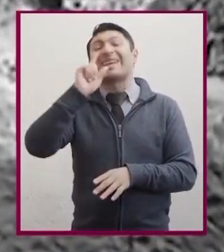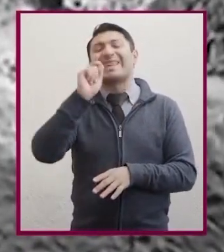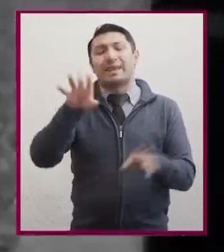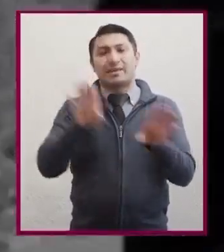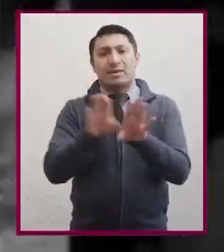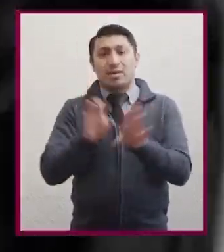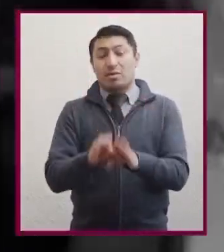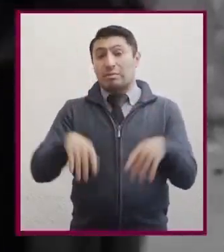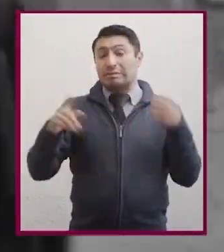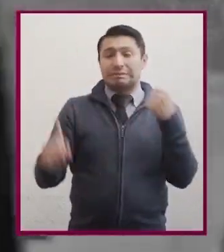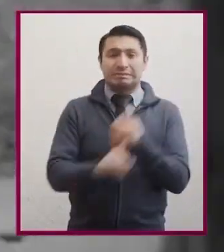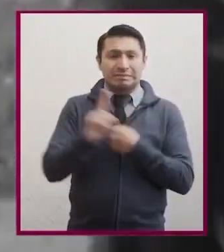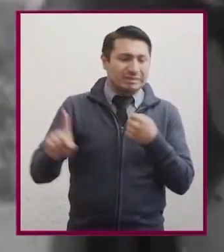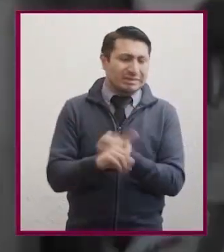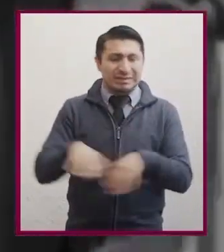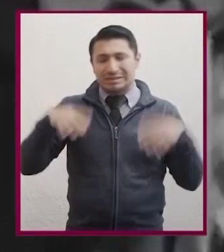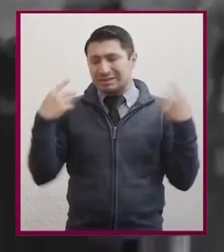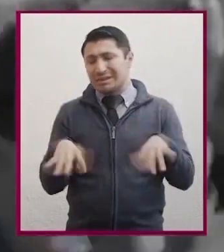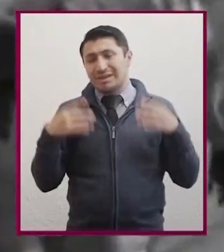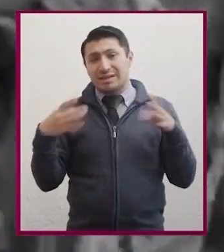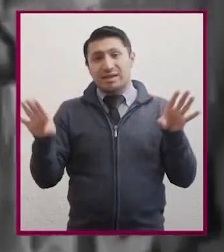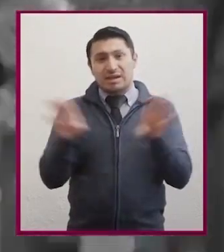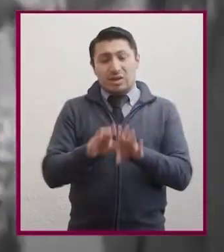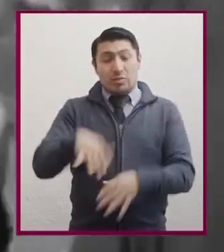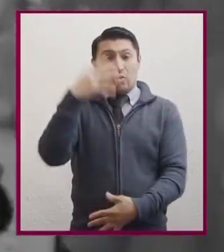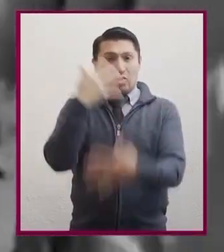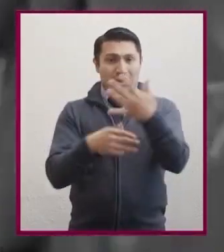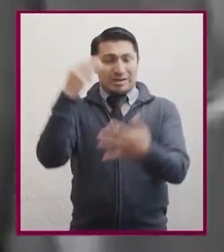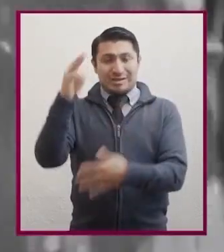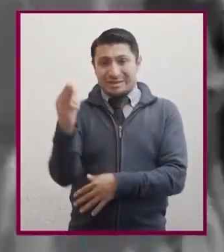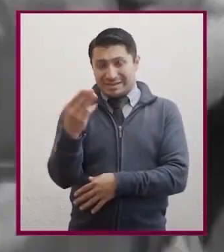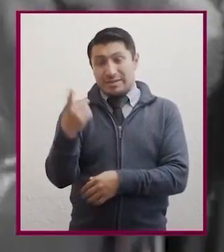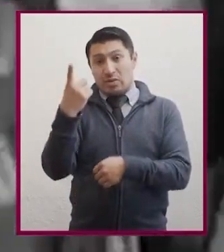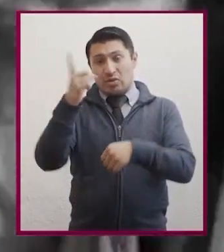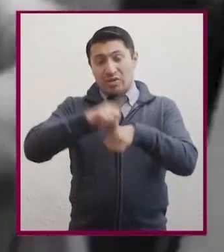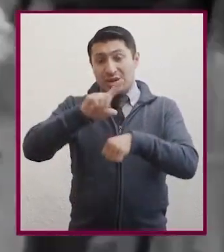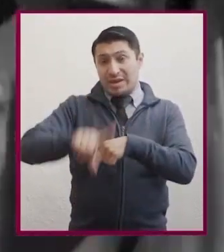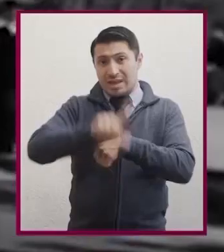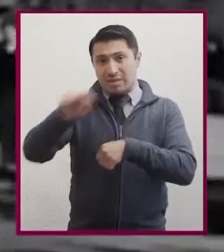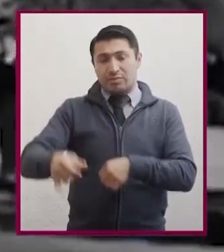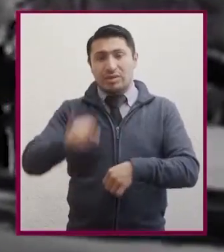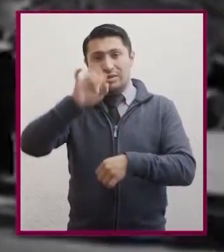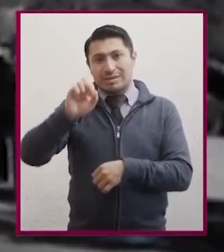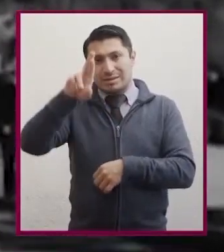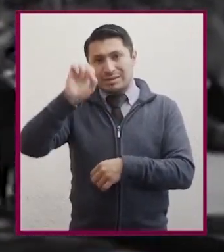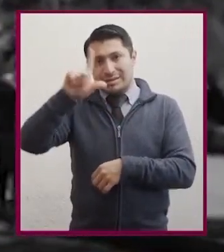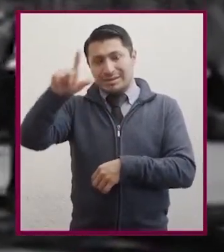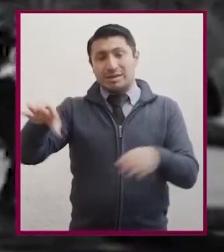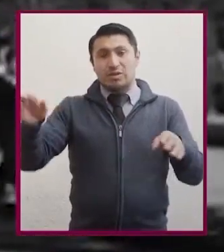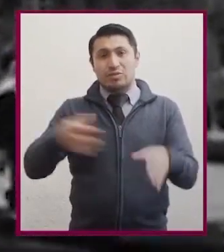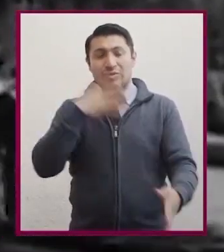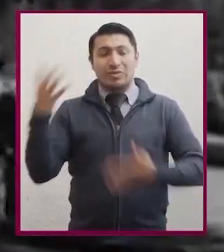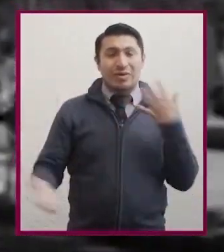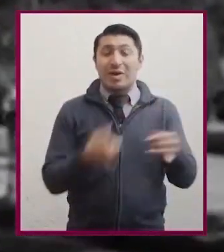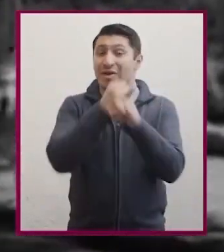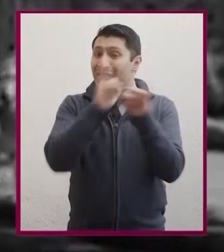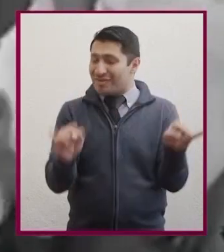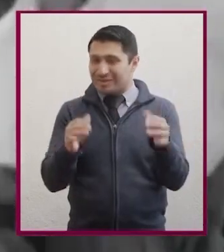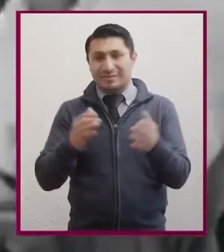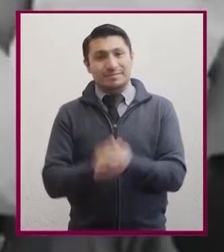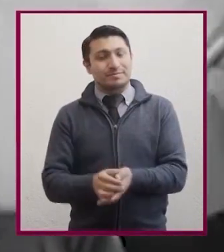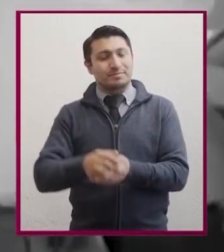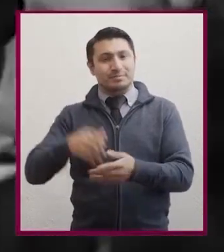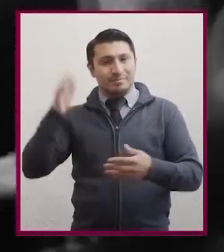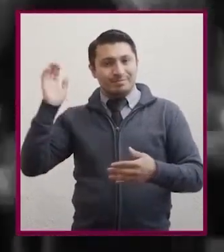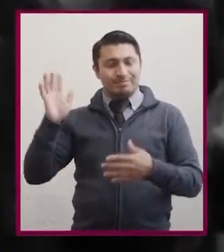decir catástrofe. Se conmemora el 15 de mayo, un día después de que los israelíes festejan su independencia. Con la